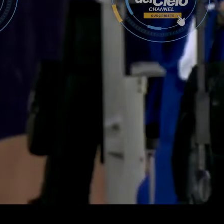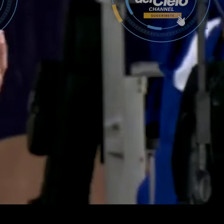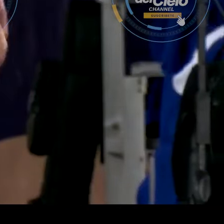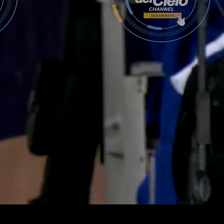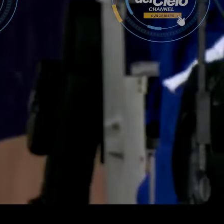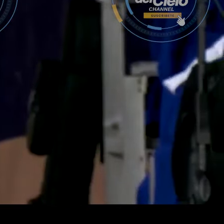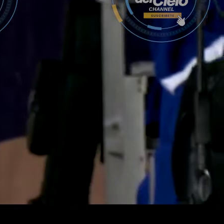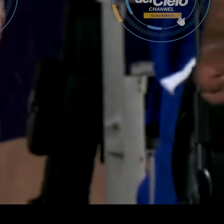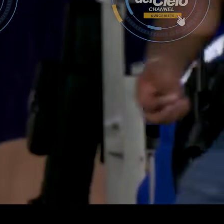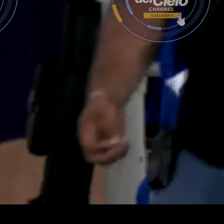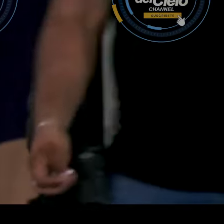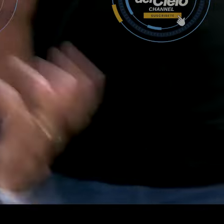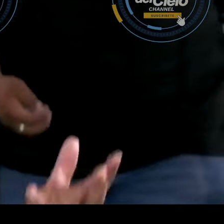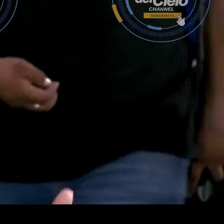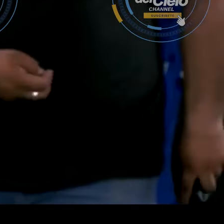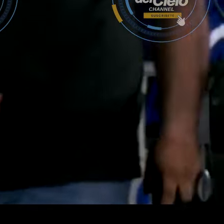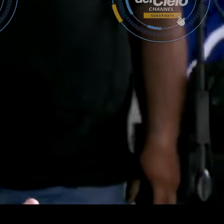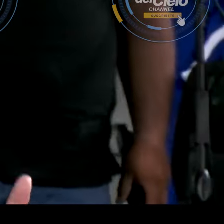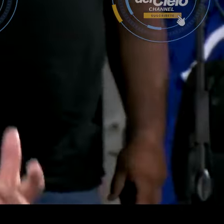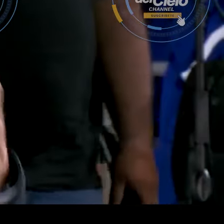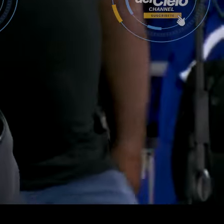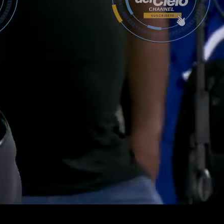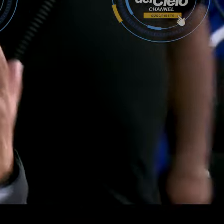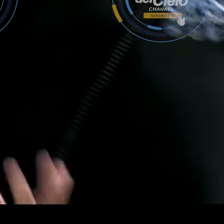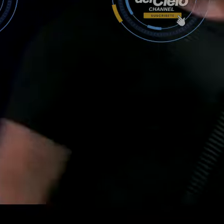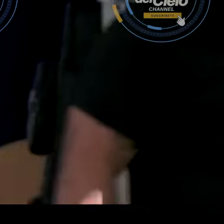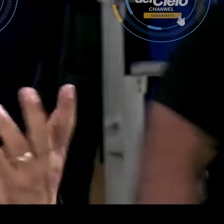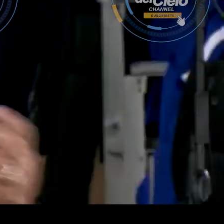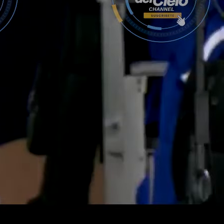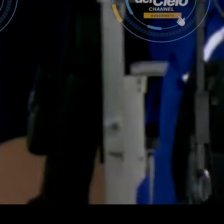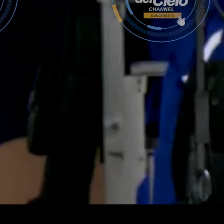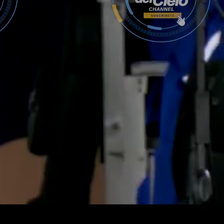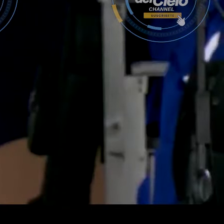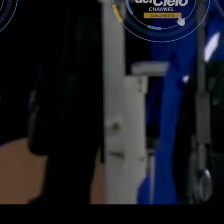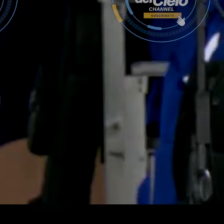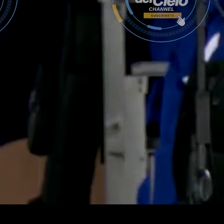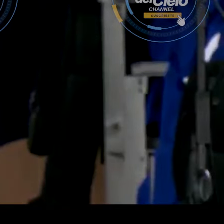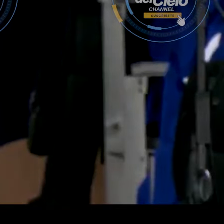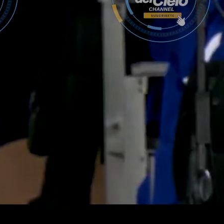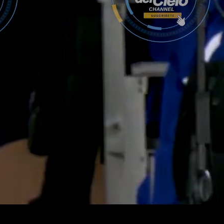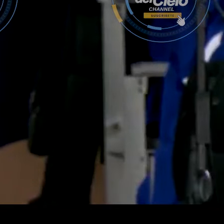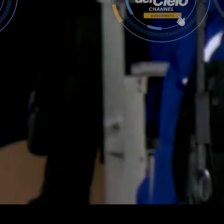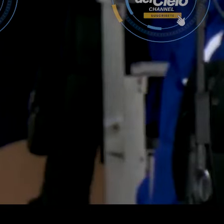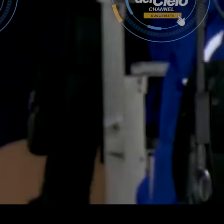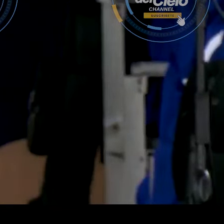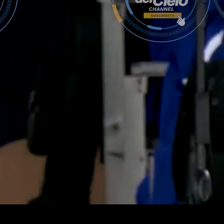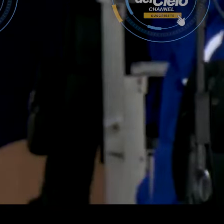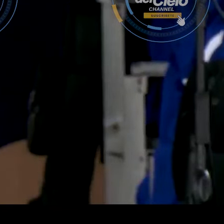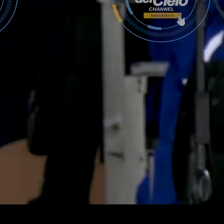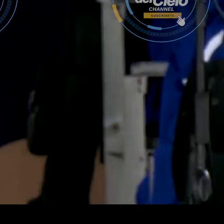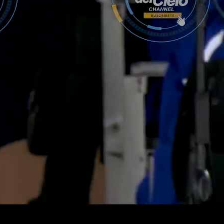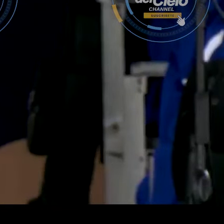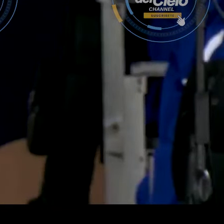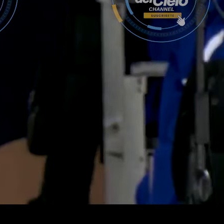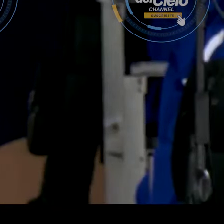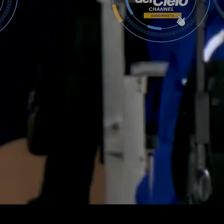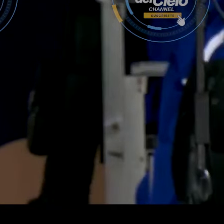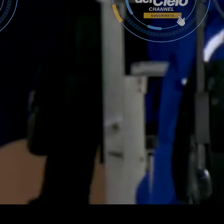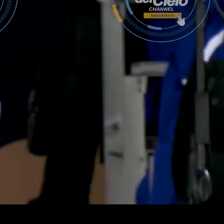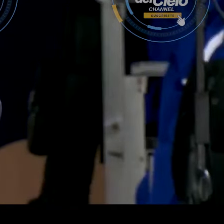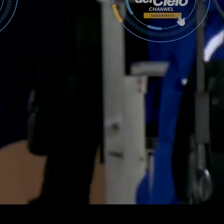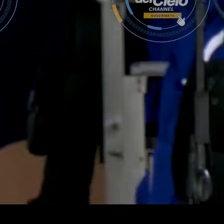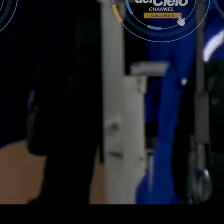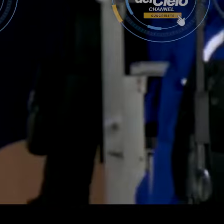Os presento el evangelio. Os doy nuevas de gran gozo que será para todo el pueblo.